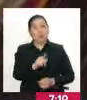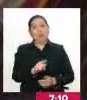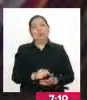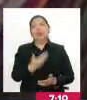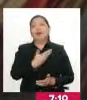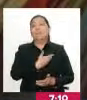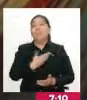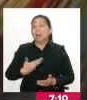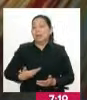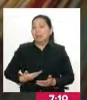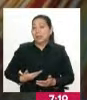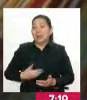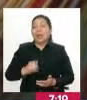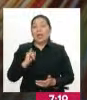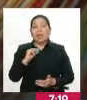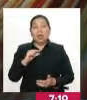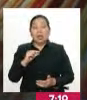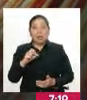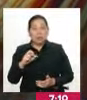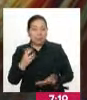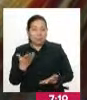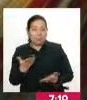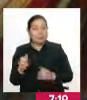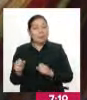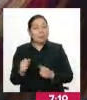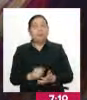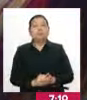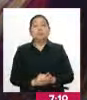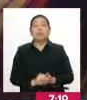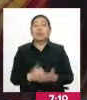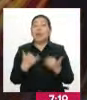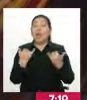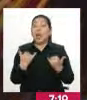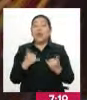el presidente ejecutivo del Instituto Geofísico del Perú. 7 de la mañana con 19 minutos.